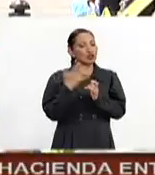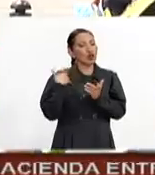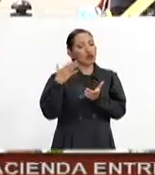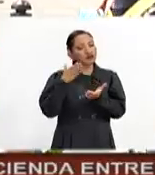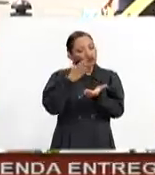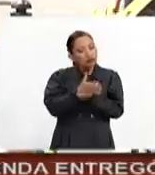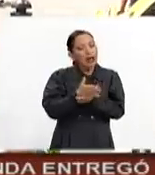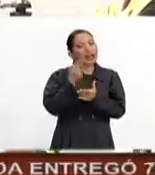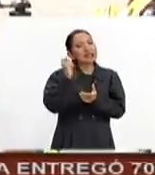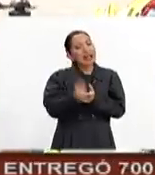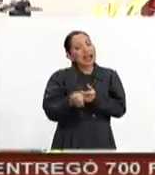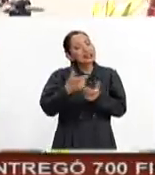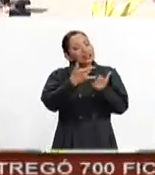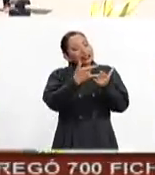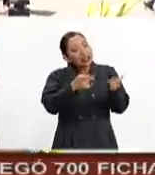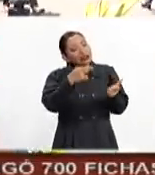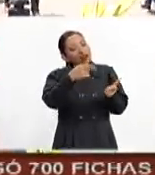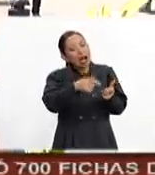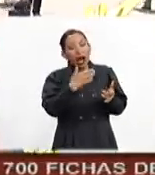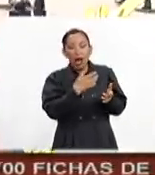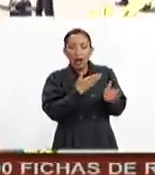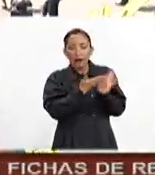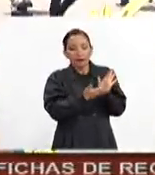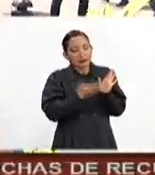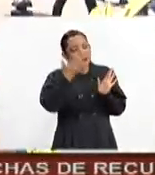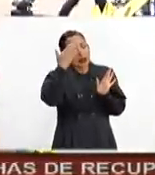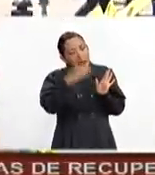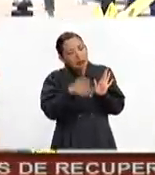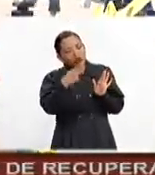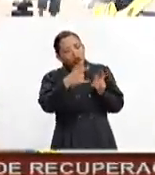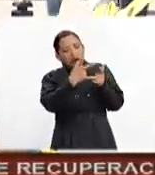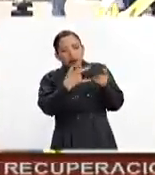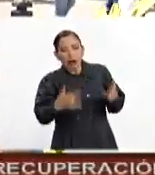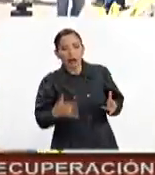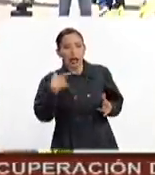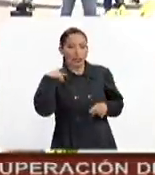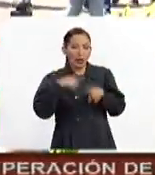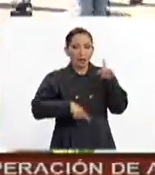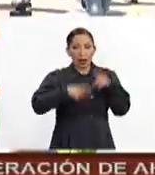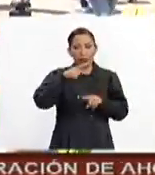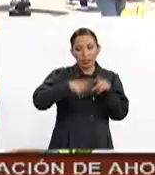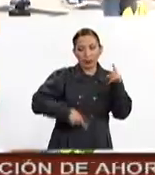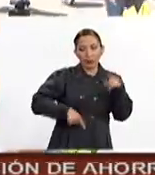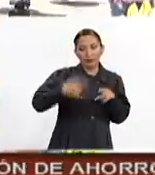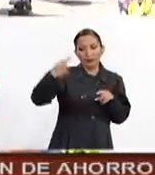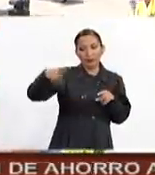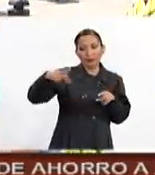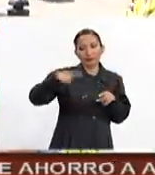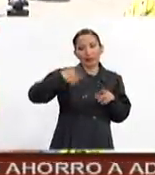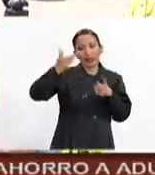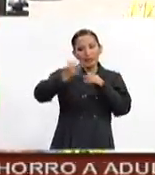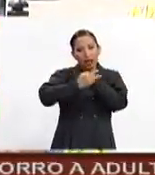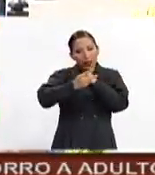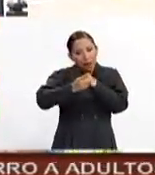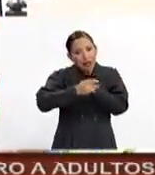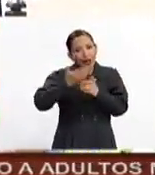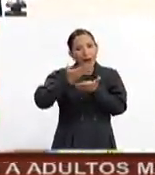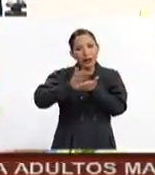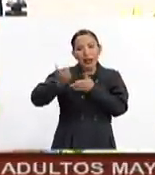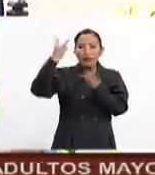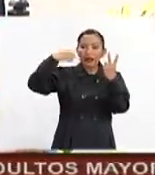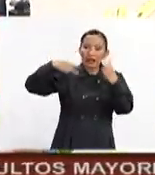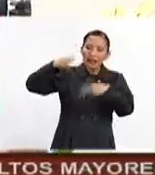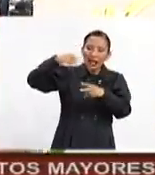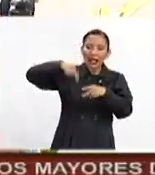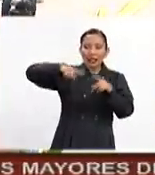pasó por todo lo que nosotros ya nos hemos sabido, ¿no? De acuerdo a lo que han, la televisión, aparte de venir